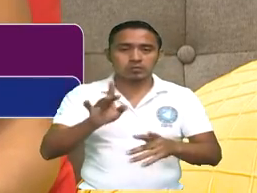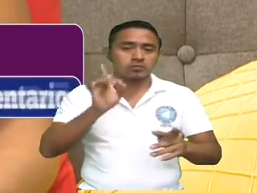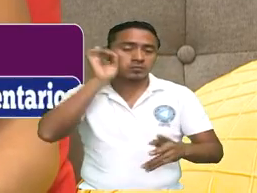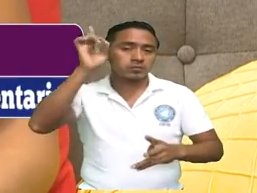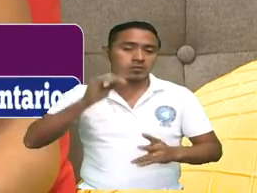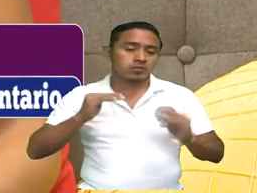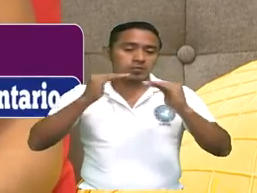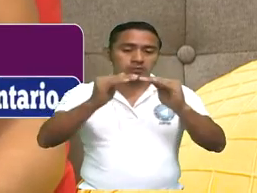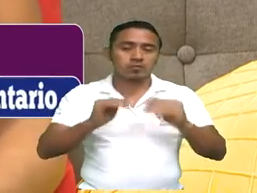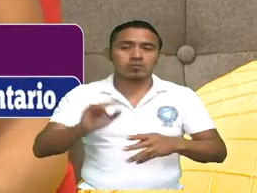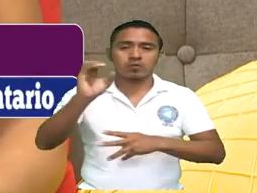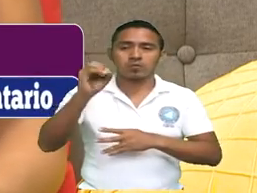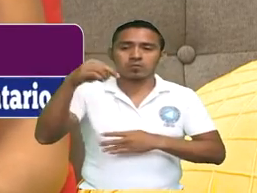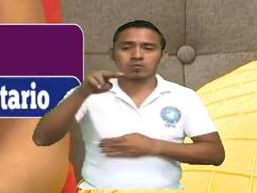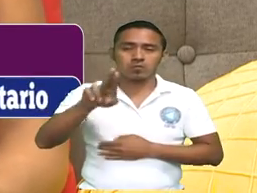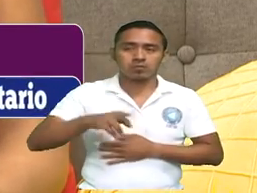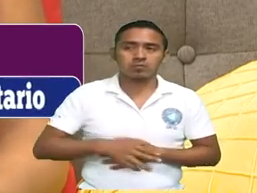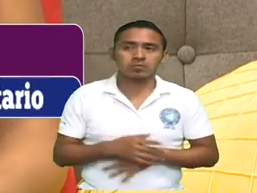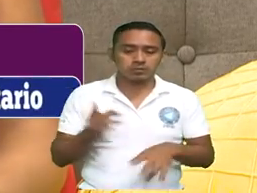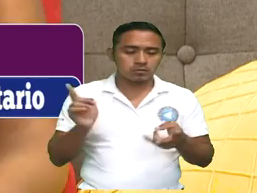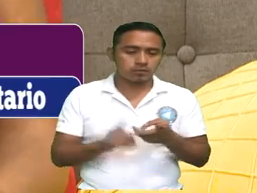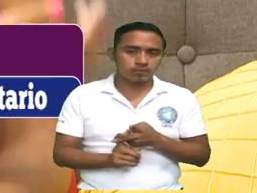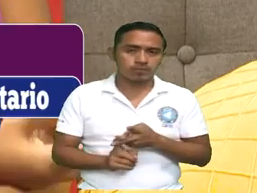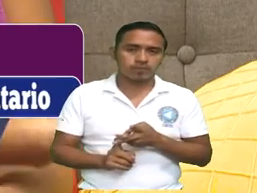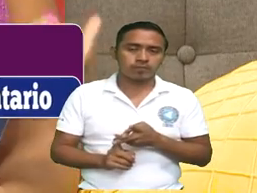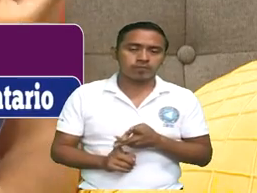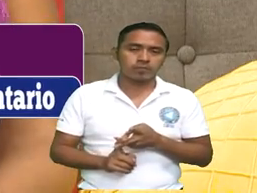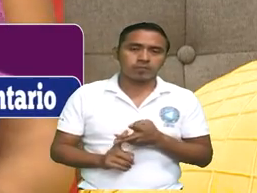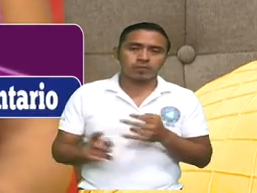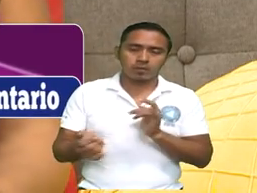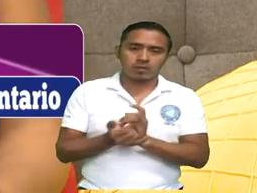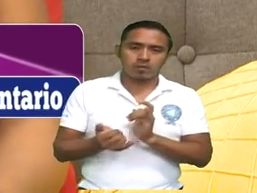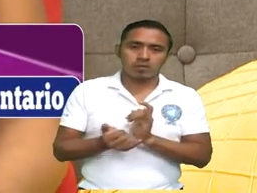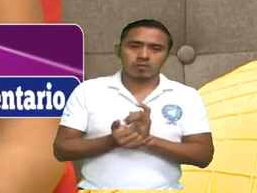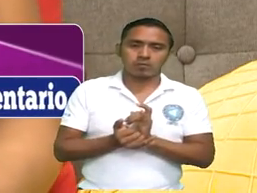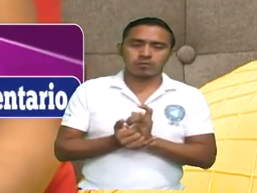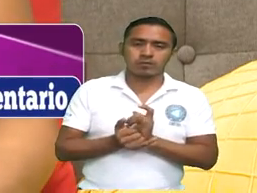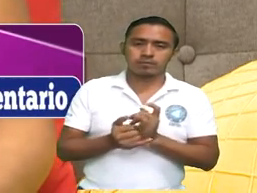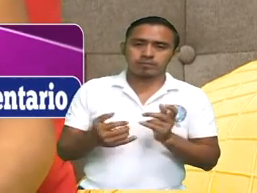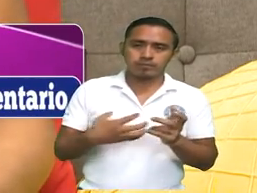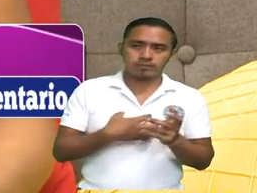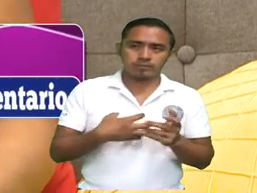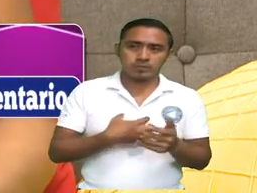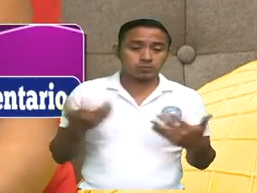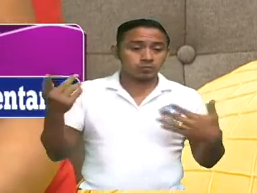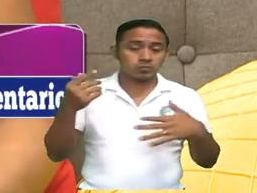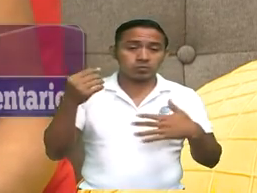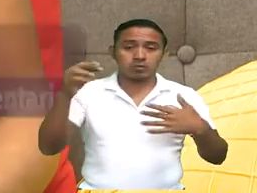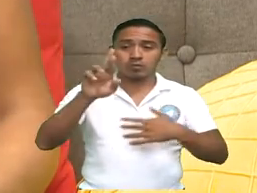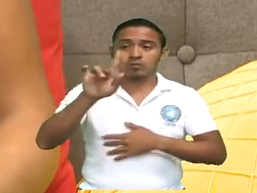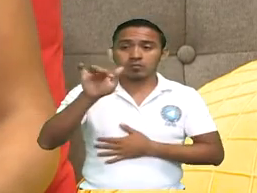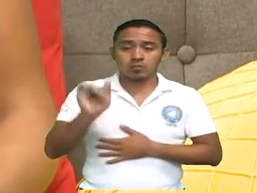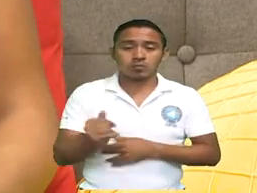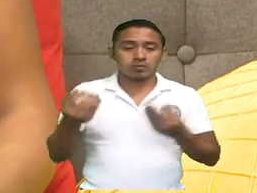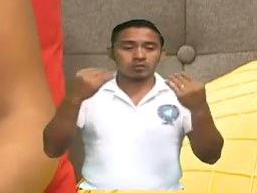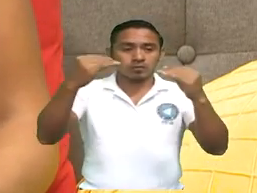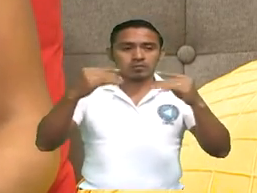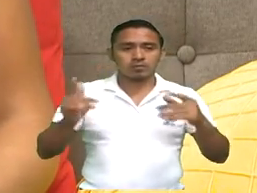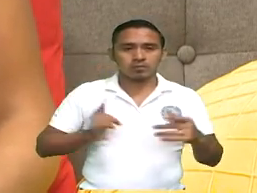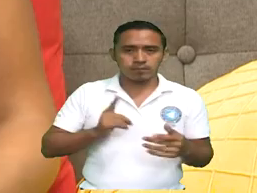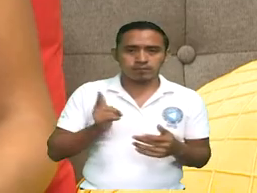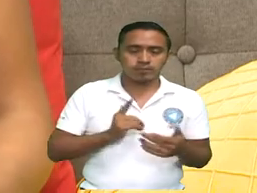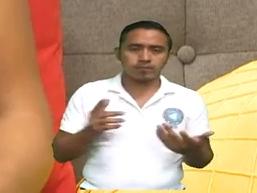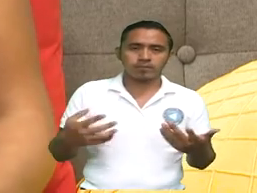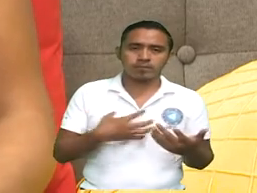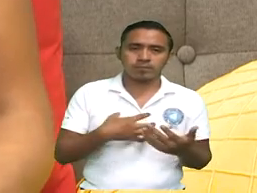de las Naciones Unidas, y si tomamos también en cuenta las rutas educativas que tenemos